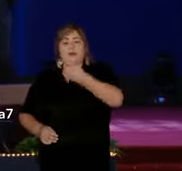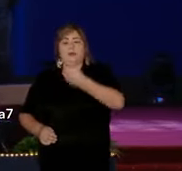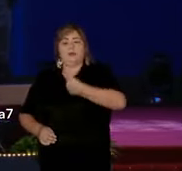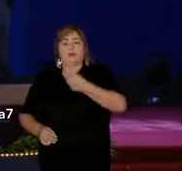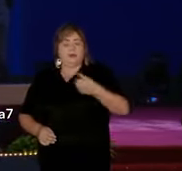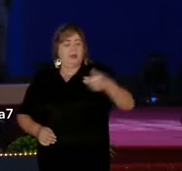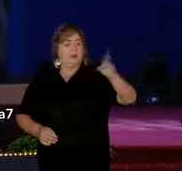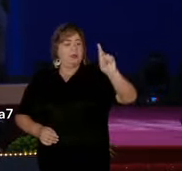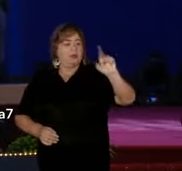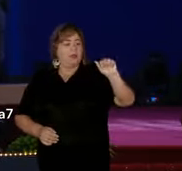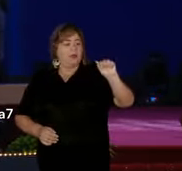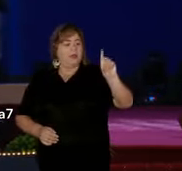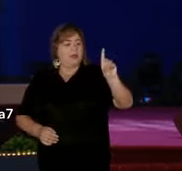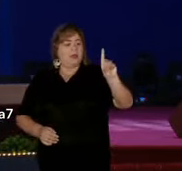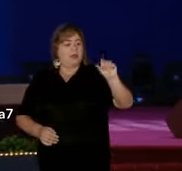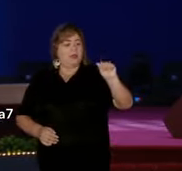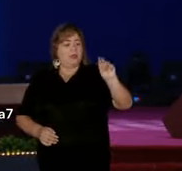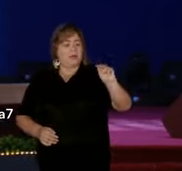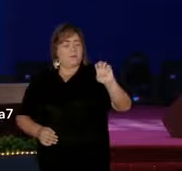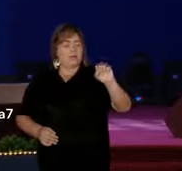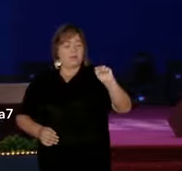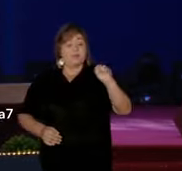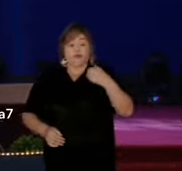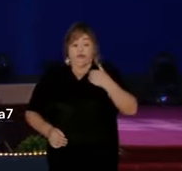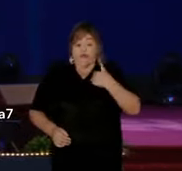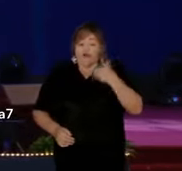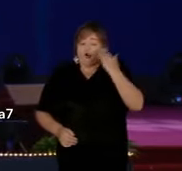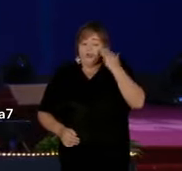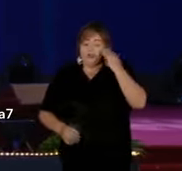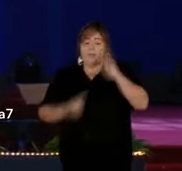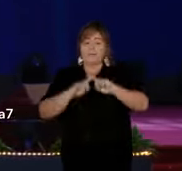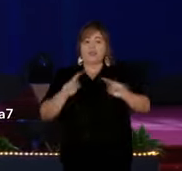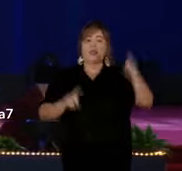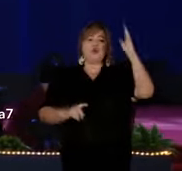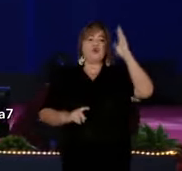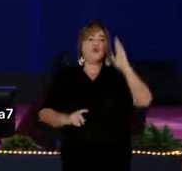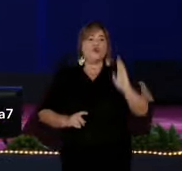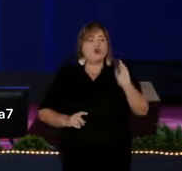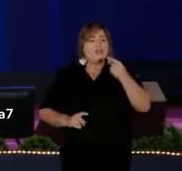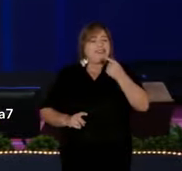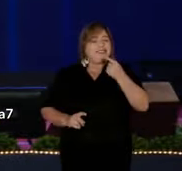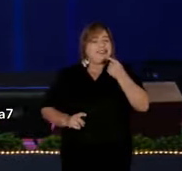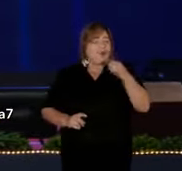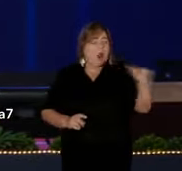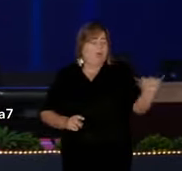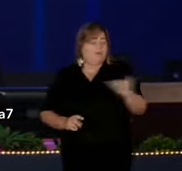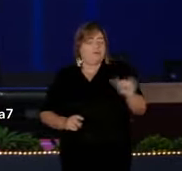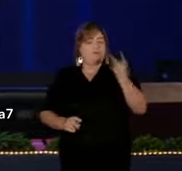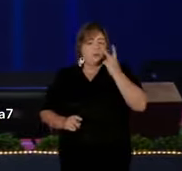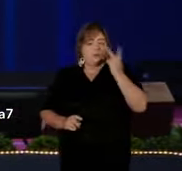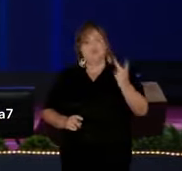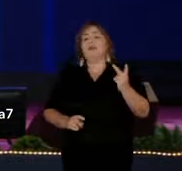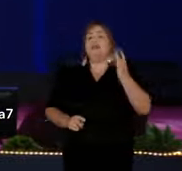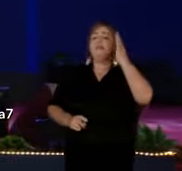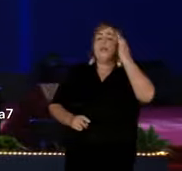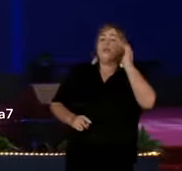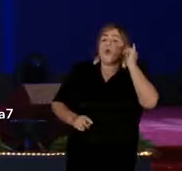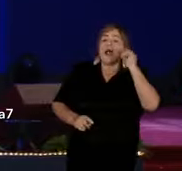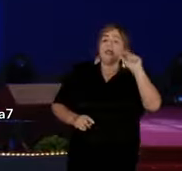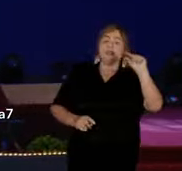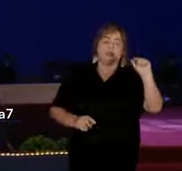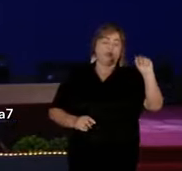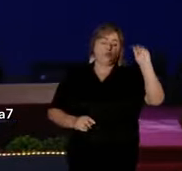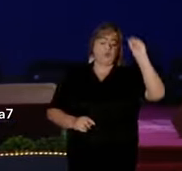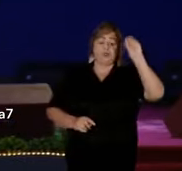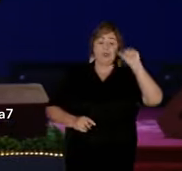yo lo sé, pero también Dios lo vio. Y por eso tus hijas, Radamés, le dirán a tus